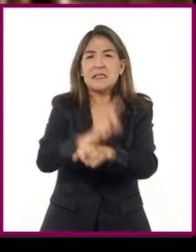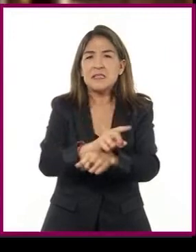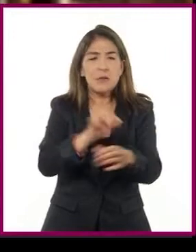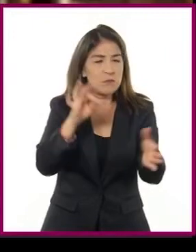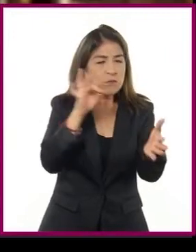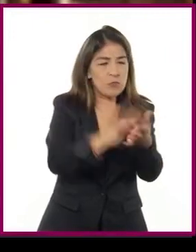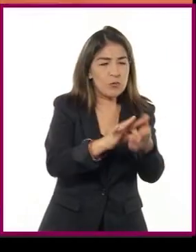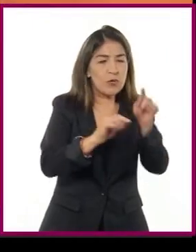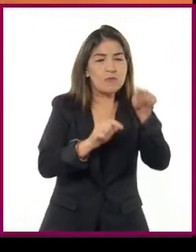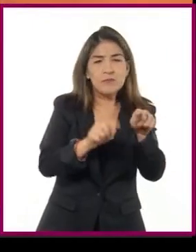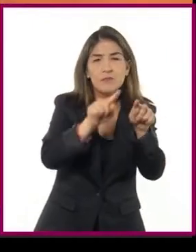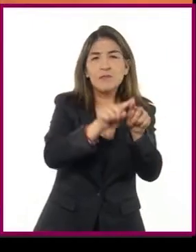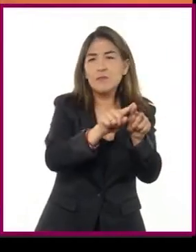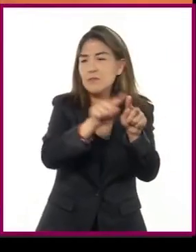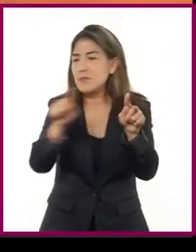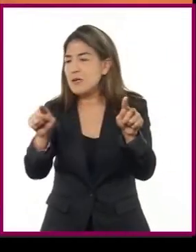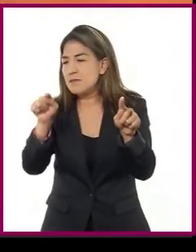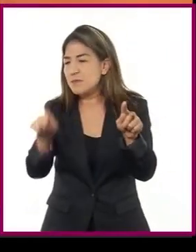a otro.